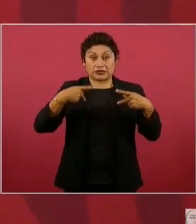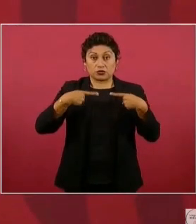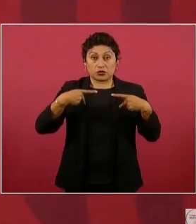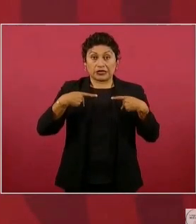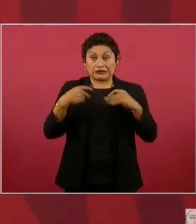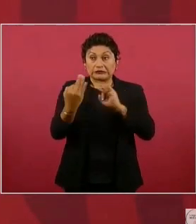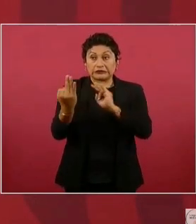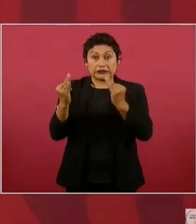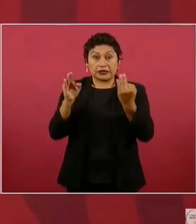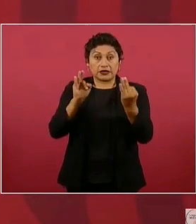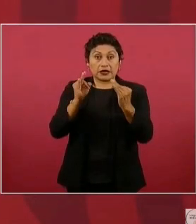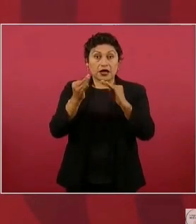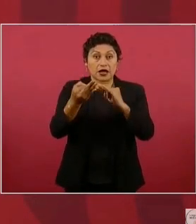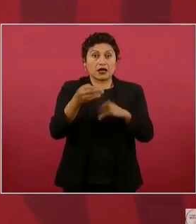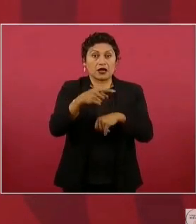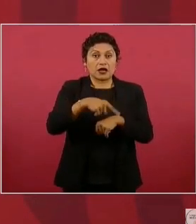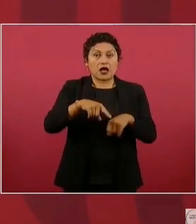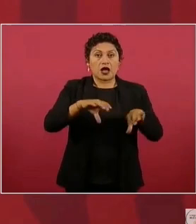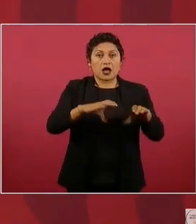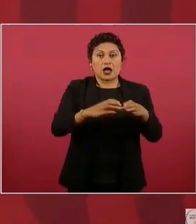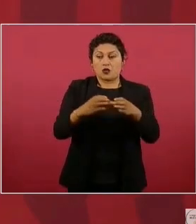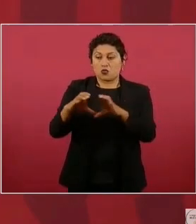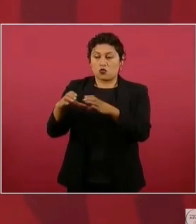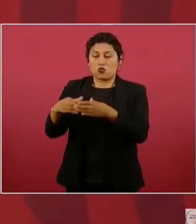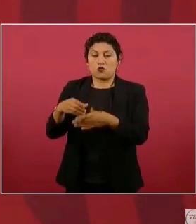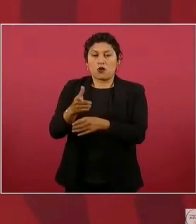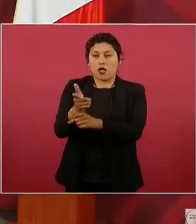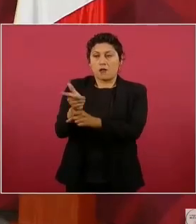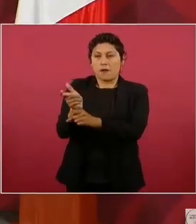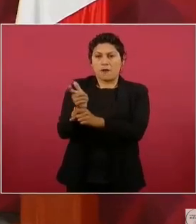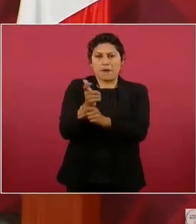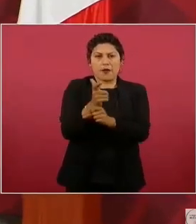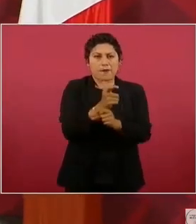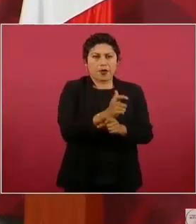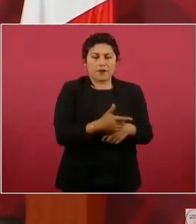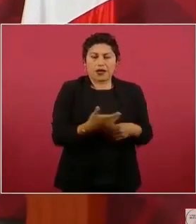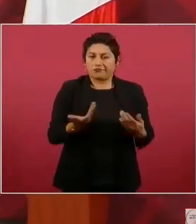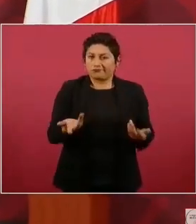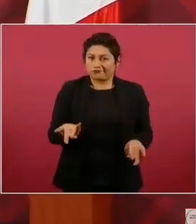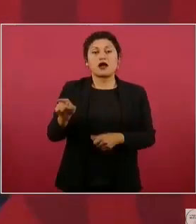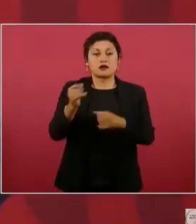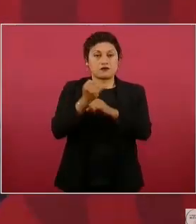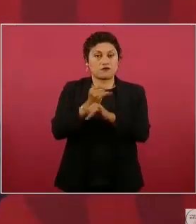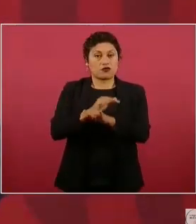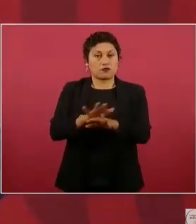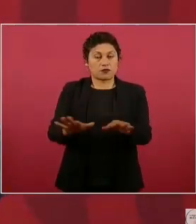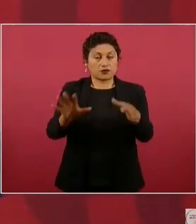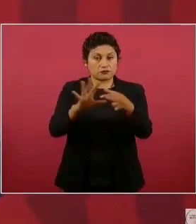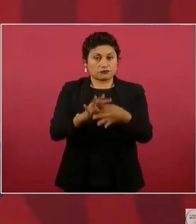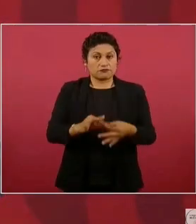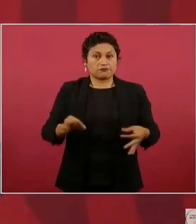la entrega, ¿no?, del territorio nacional a las empresas mineras, y la especulación que se da